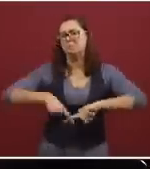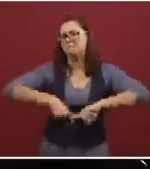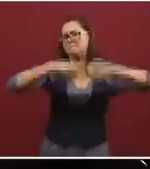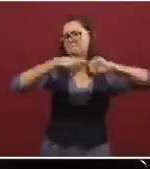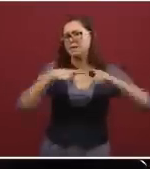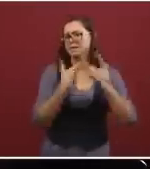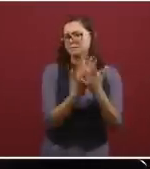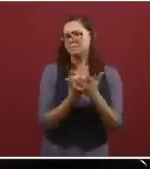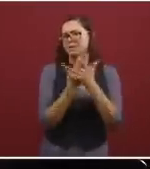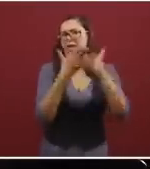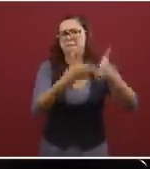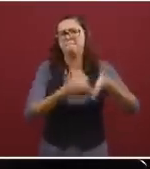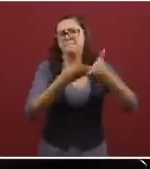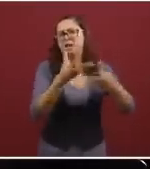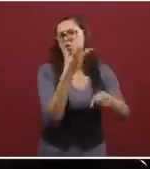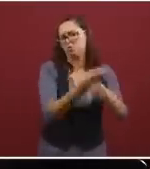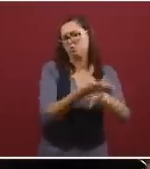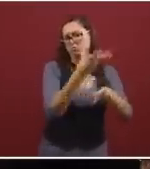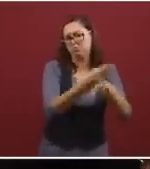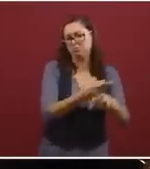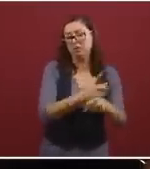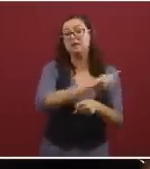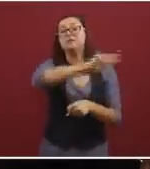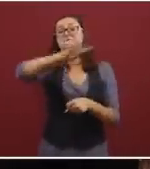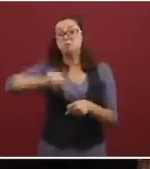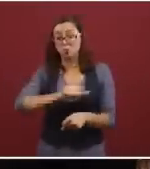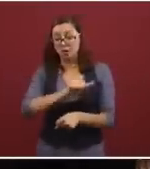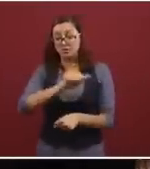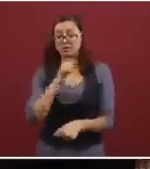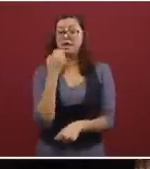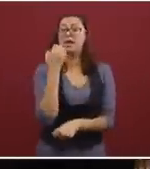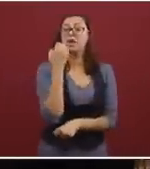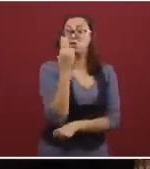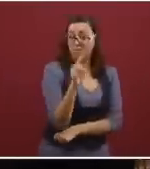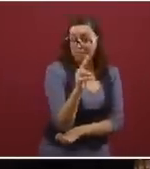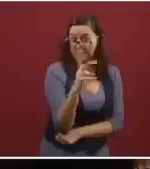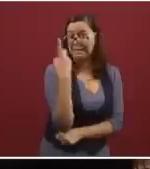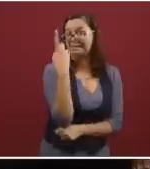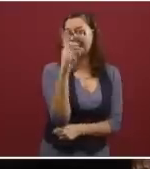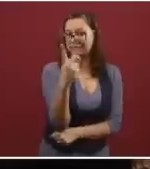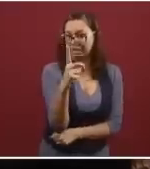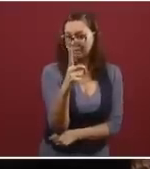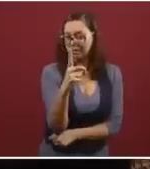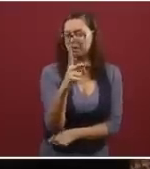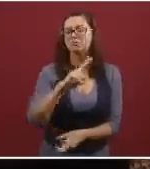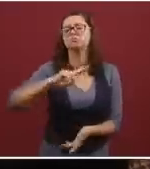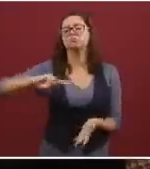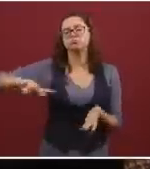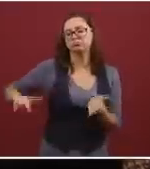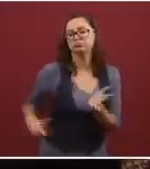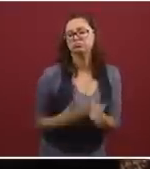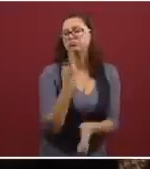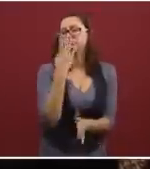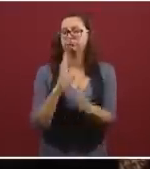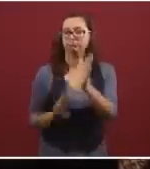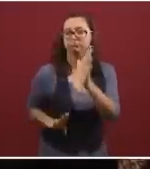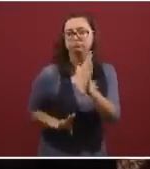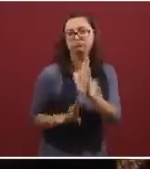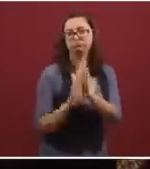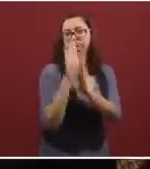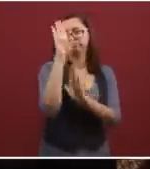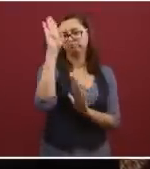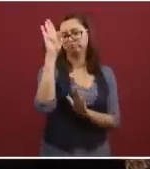Sin embargo, ya para los meses de noviembre y diciembre esperamos un